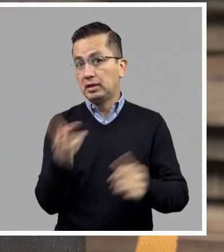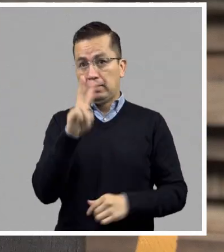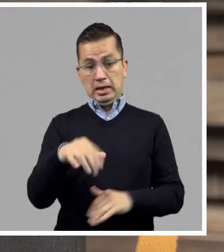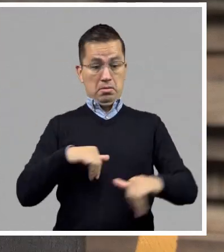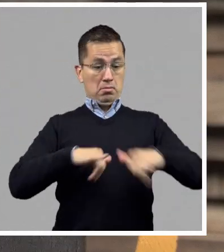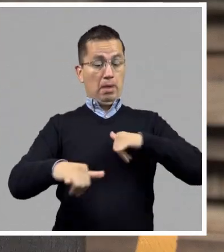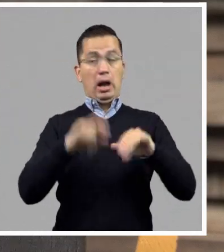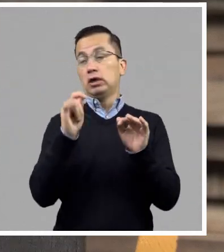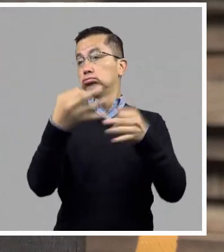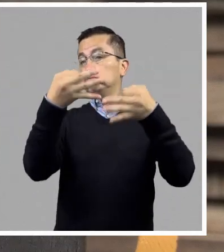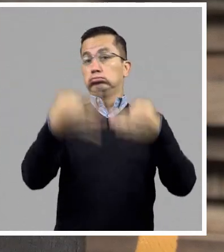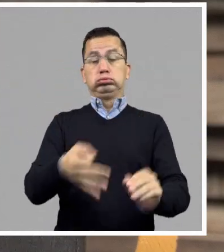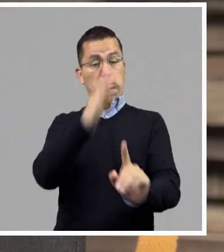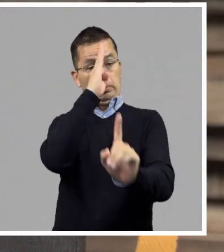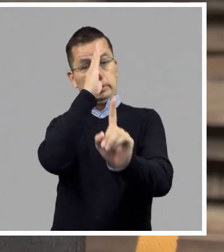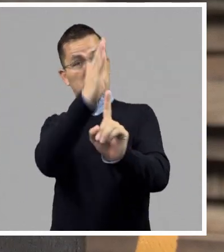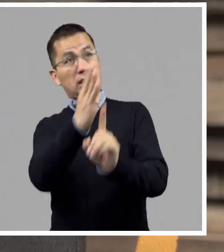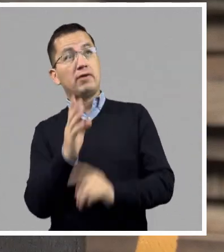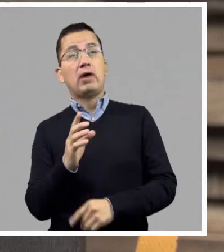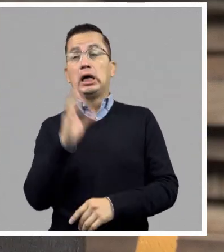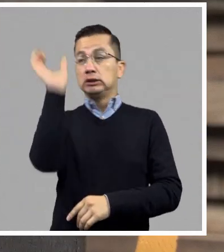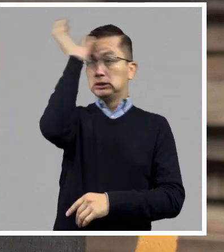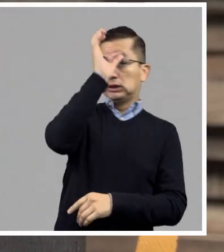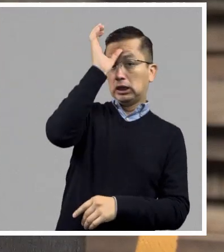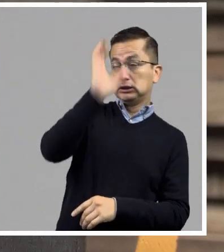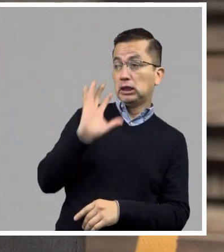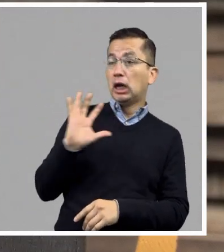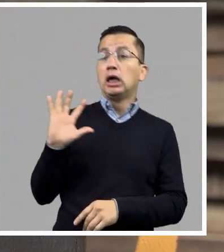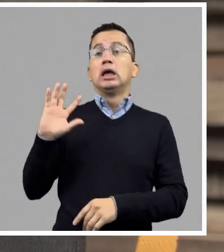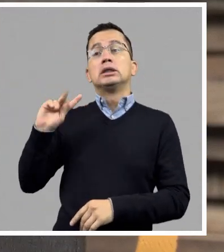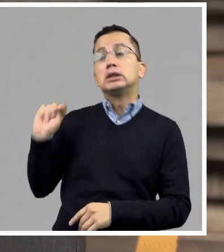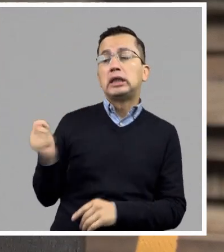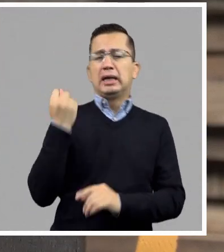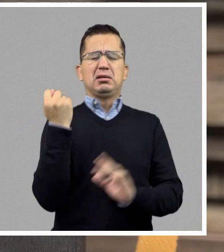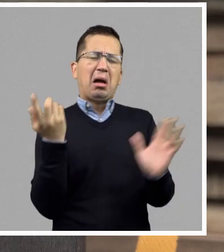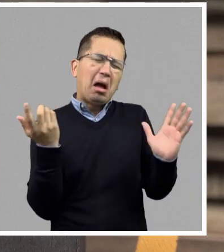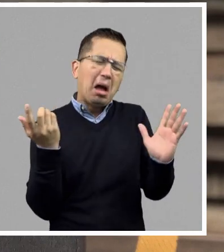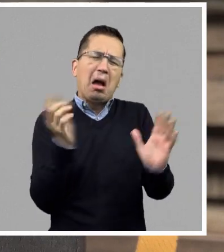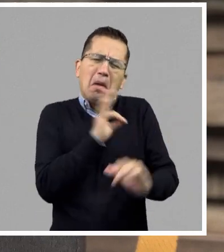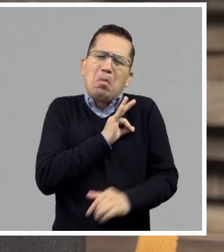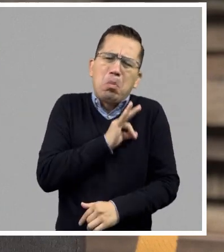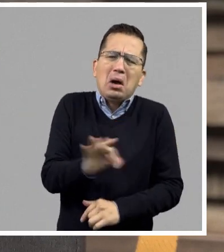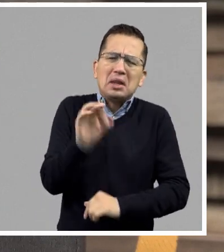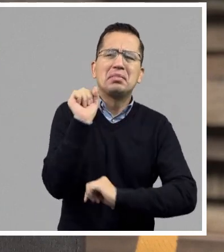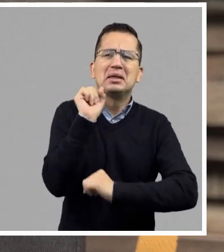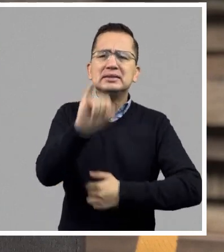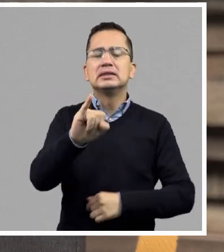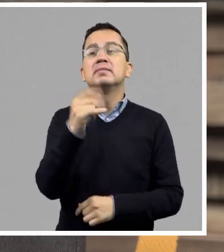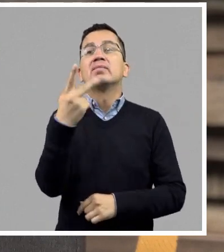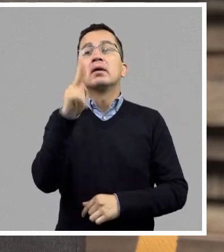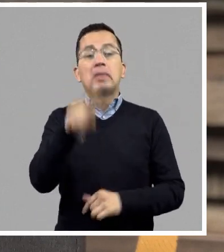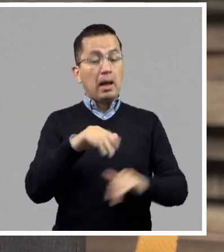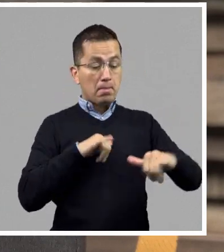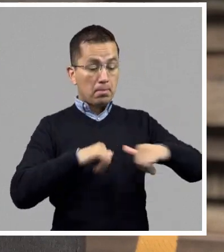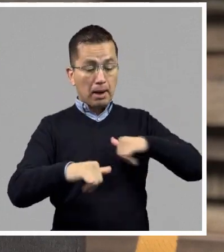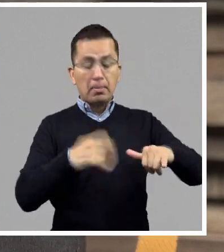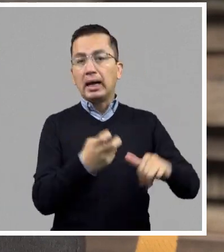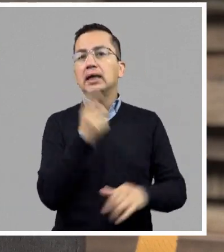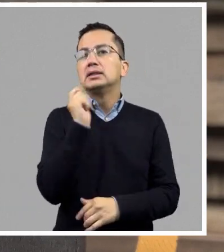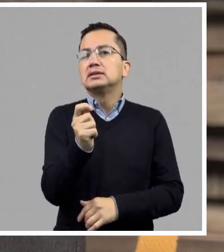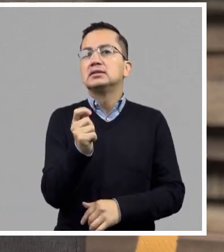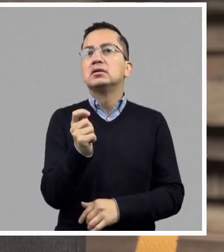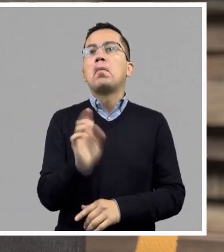cuestión objetiva o técnicas científica etcétera sí lo puede ser pero siempre es un cuento que estamos contando